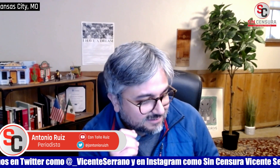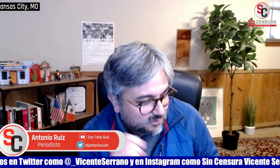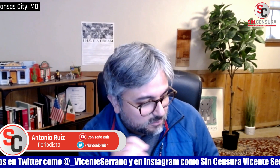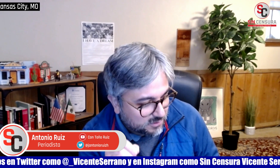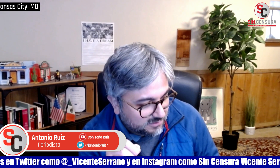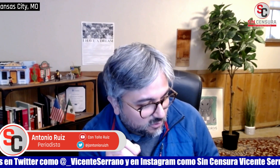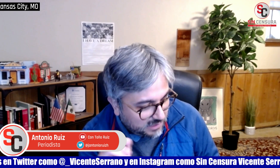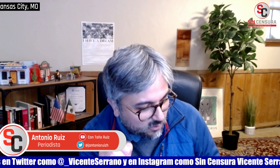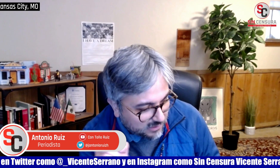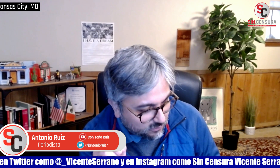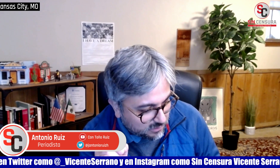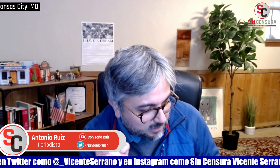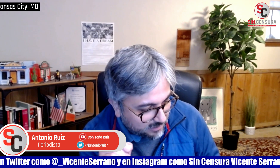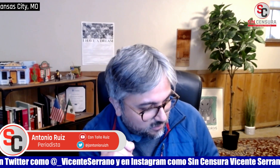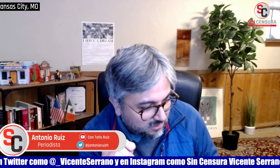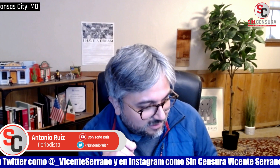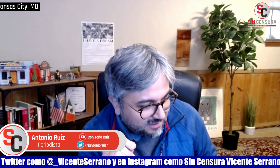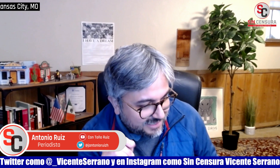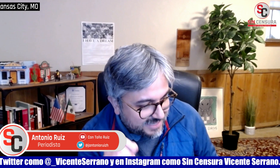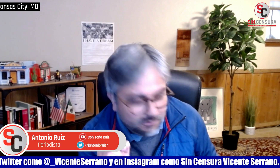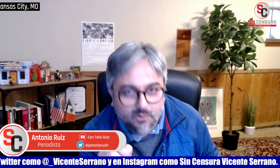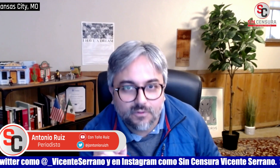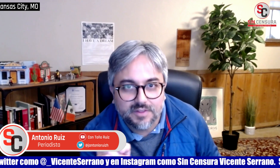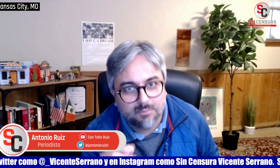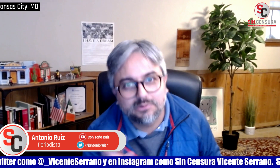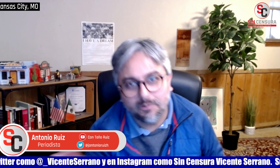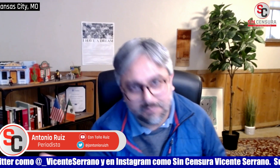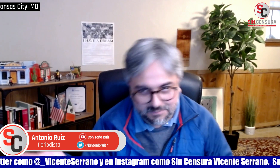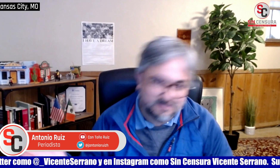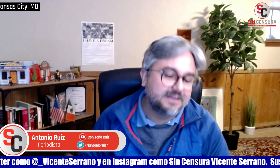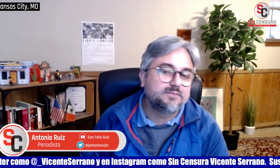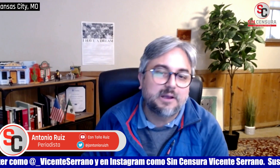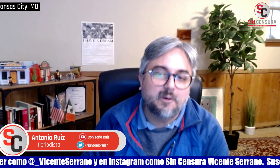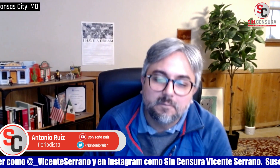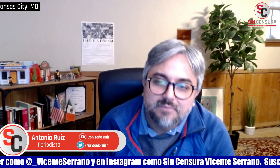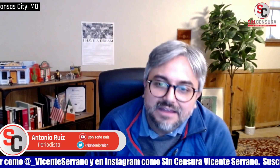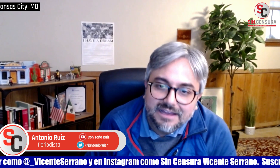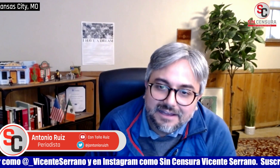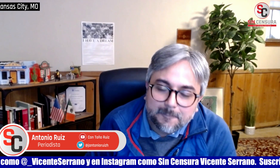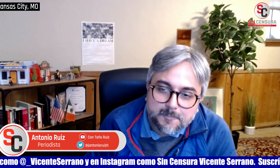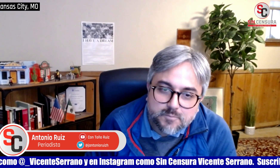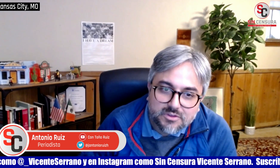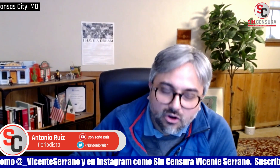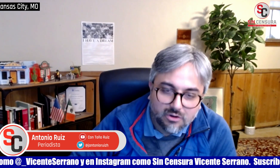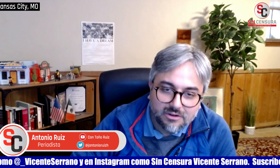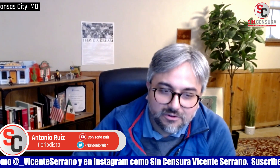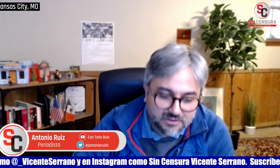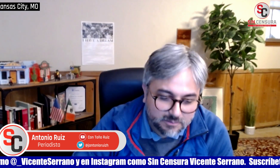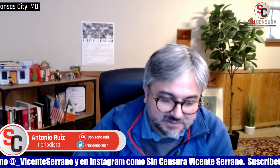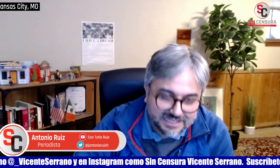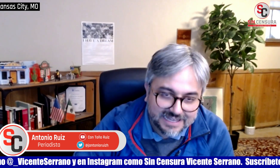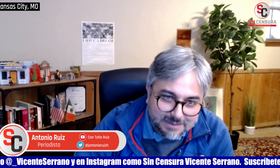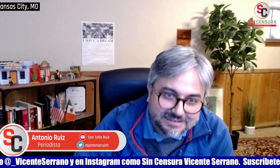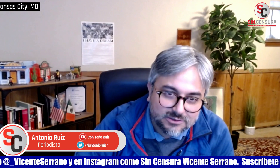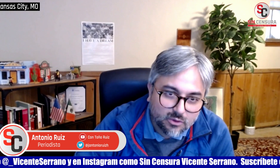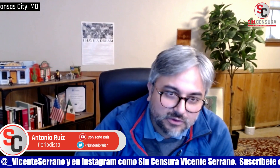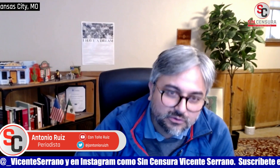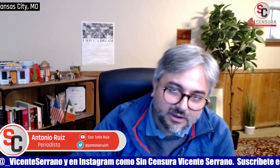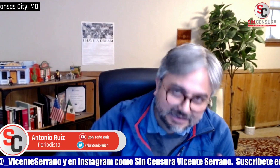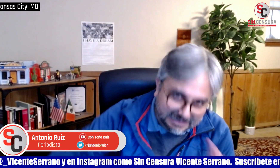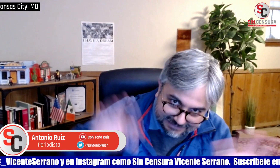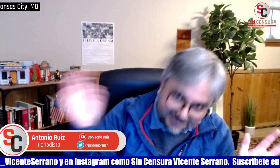decía, señor Burns con el corazón de perro, el diablo con dinero, pues lo mismo, se les pliego, ¿no? No, dice el presidente que además de